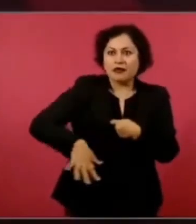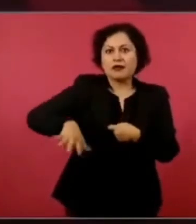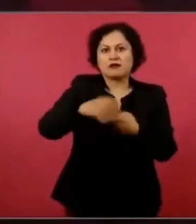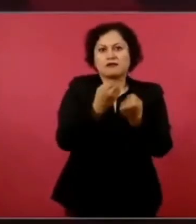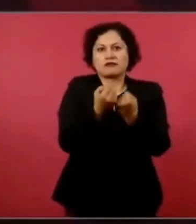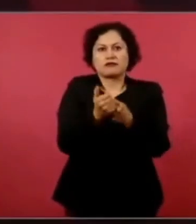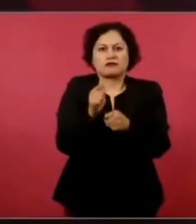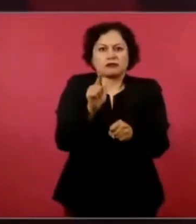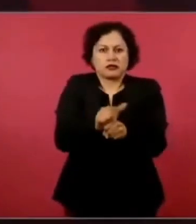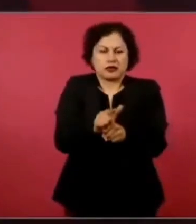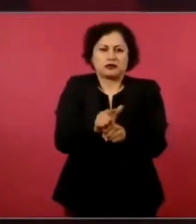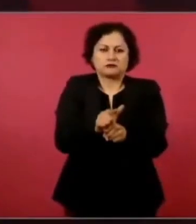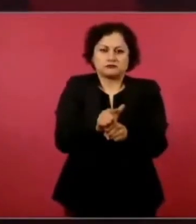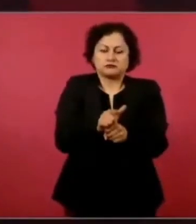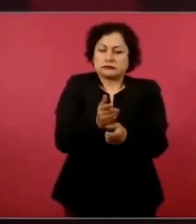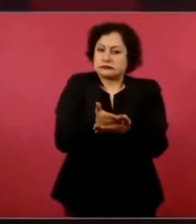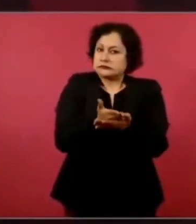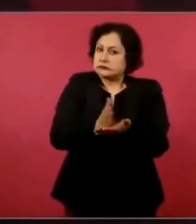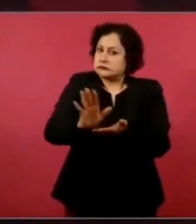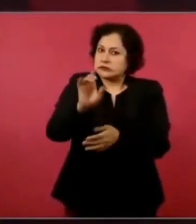también